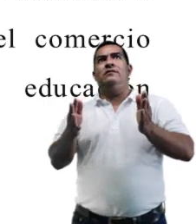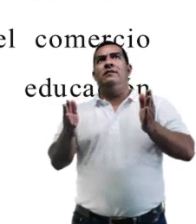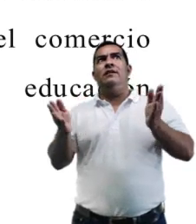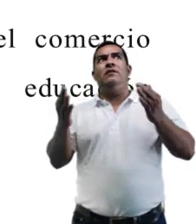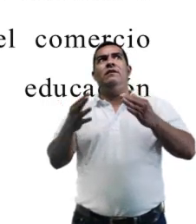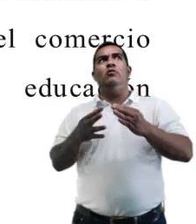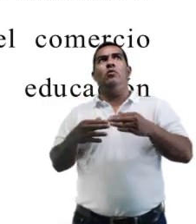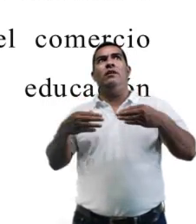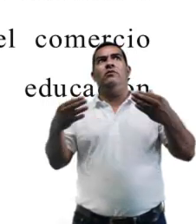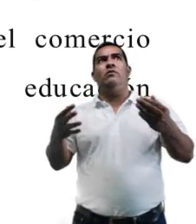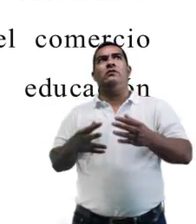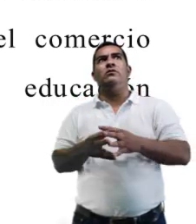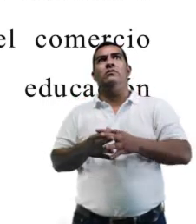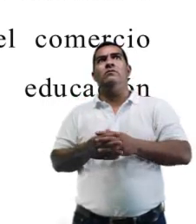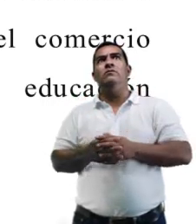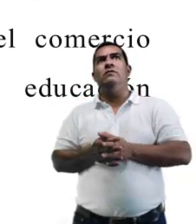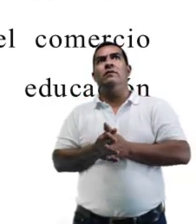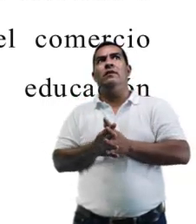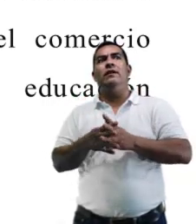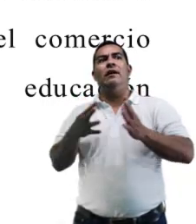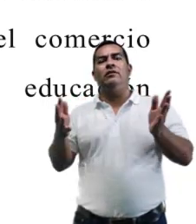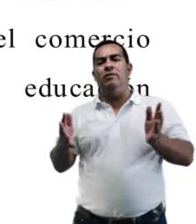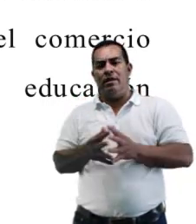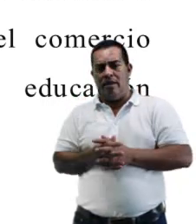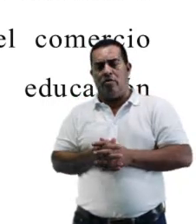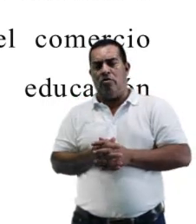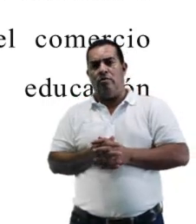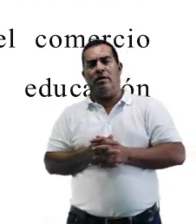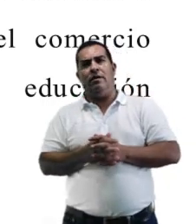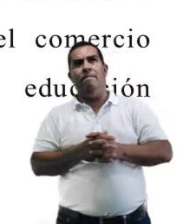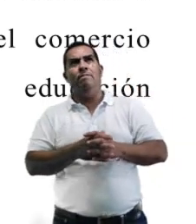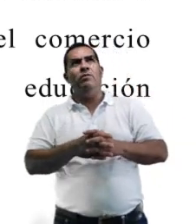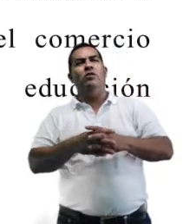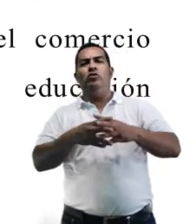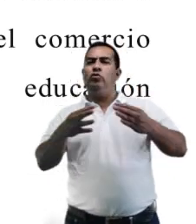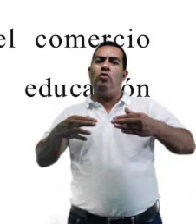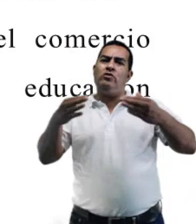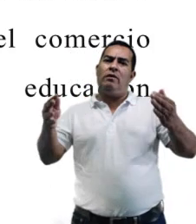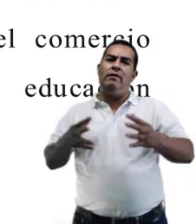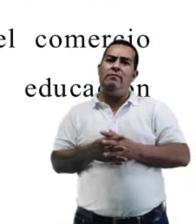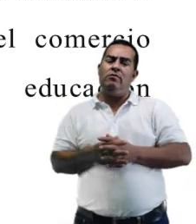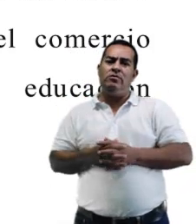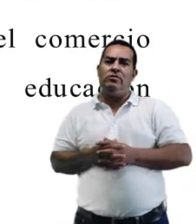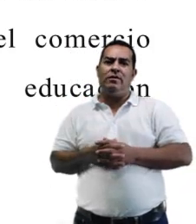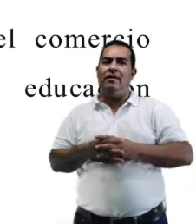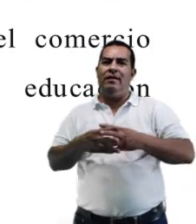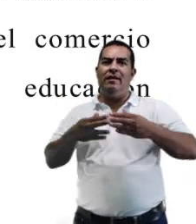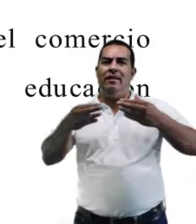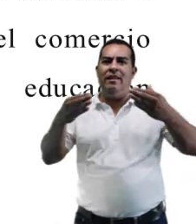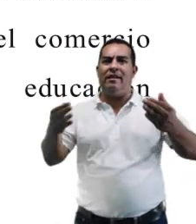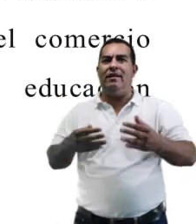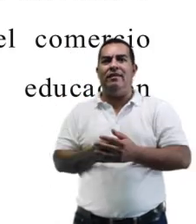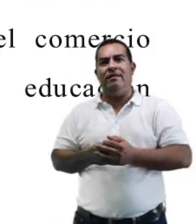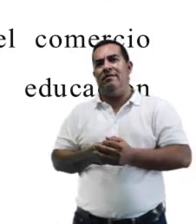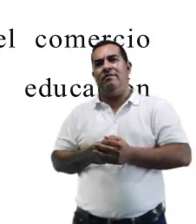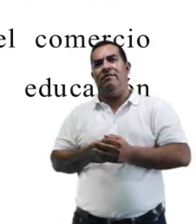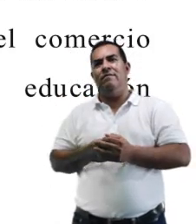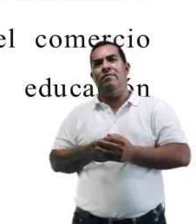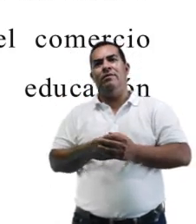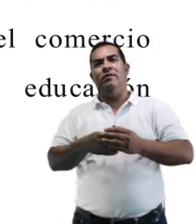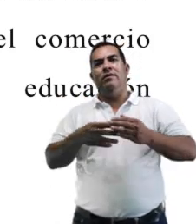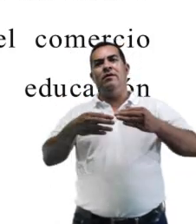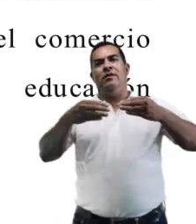La necesidad de vincular educación y actividad económica. Todos sabemos la